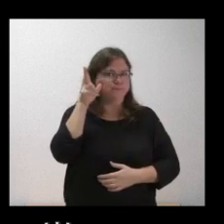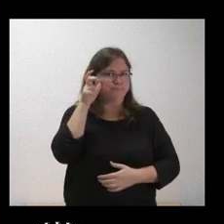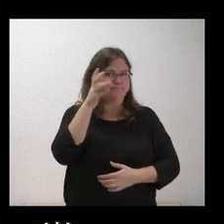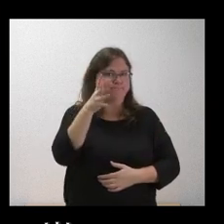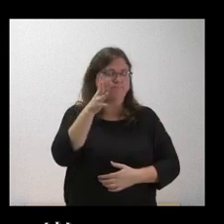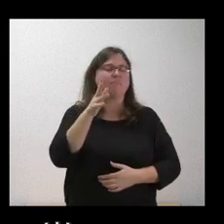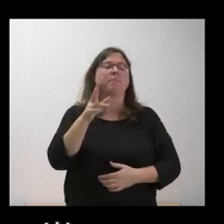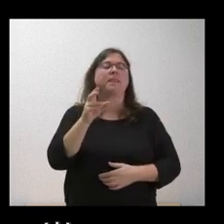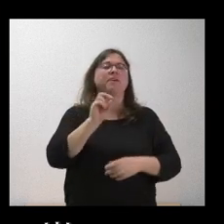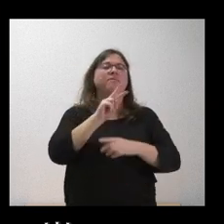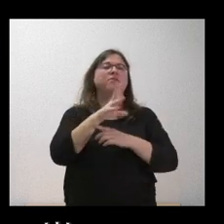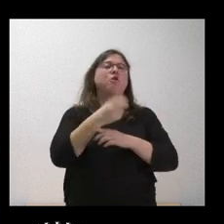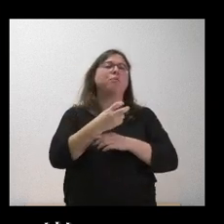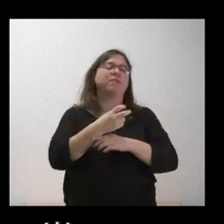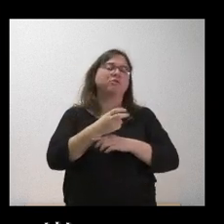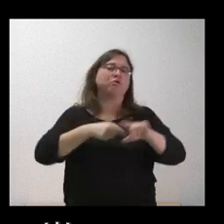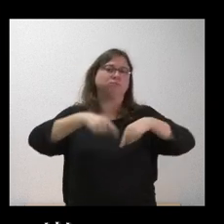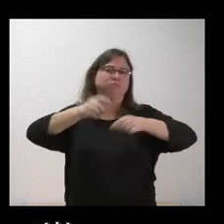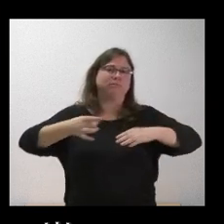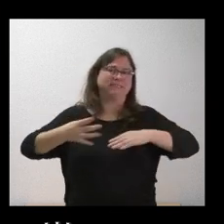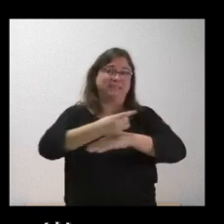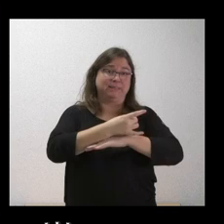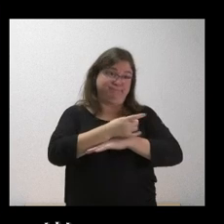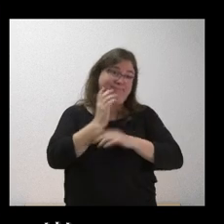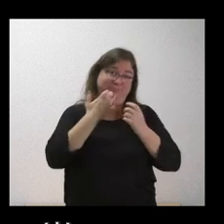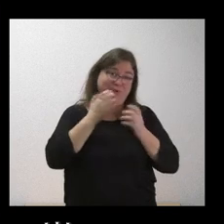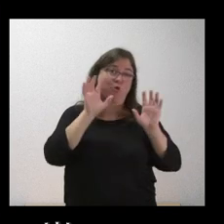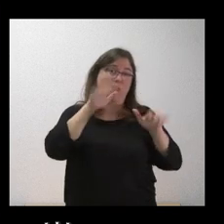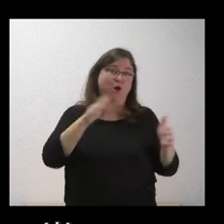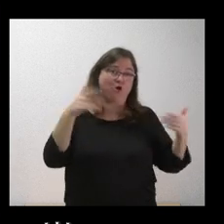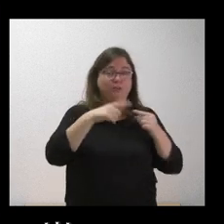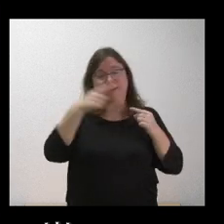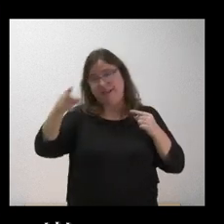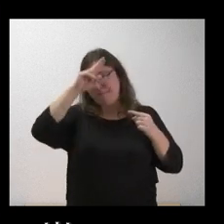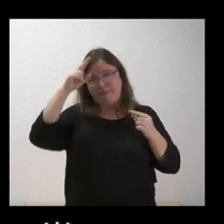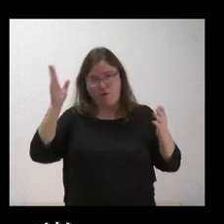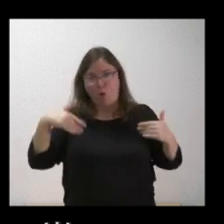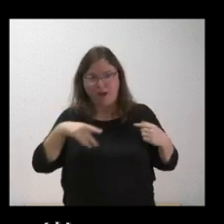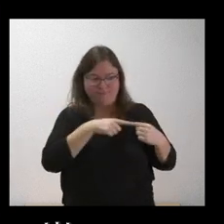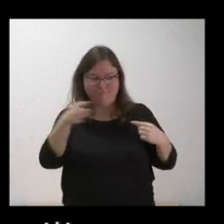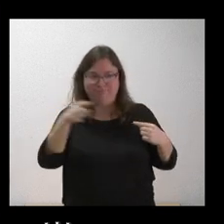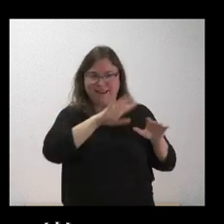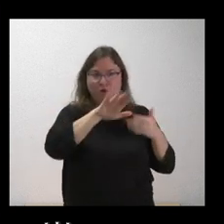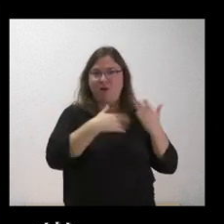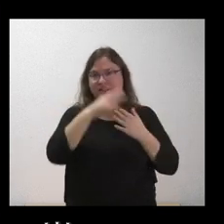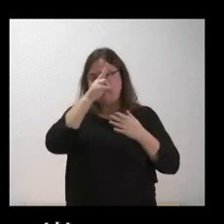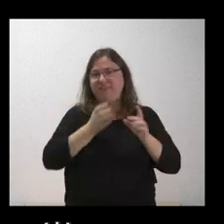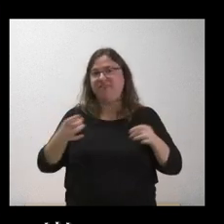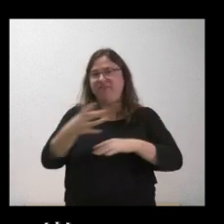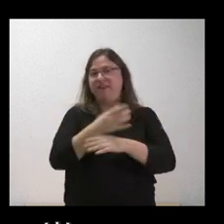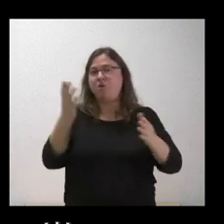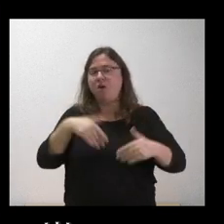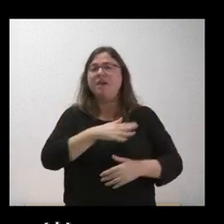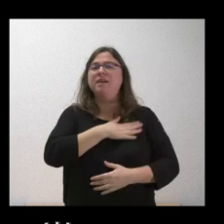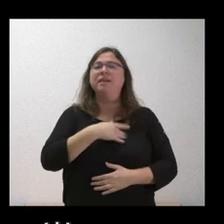ferroviarios de los cuales no está la provincia de León respecto a Madrid sigue sin estar eh yo quería saber si se podría conocer